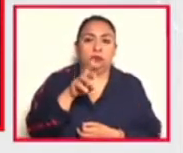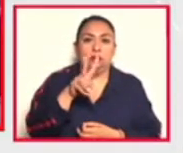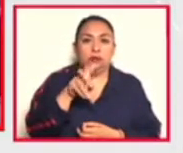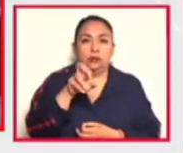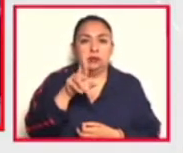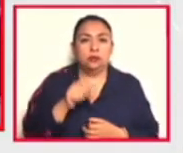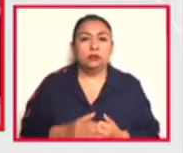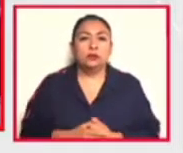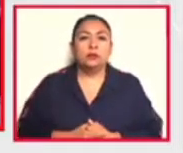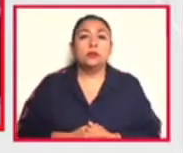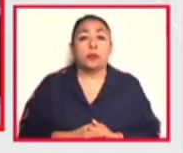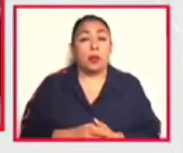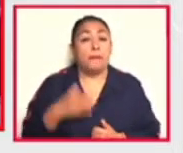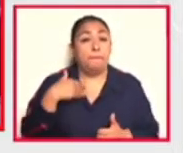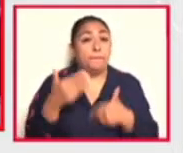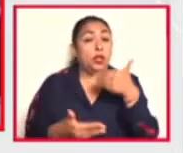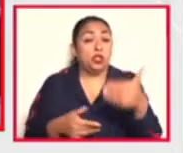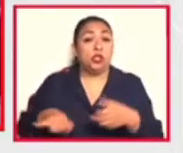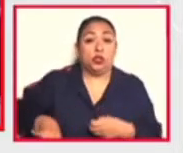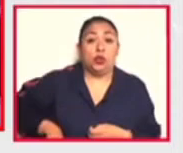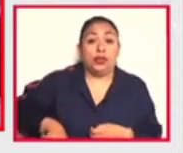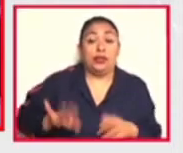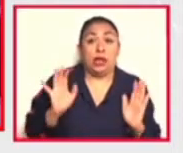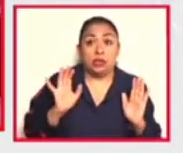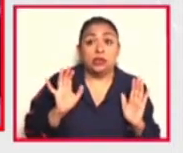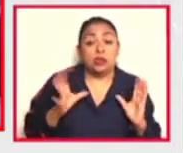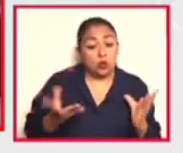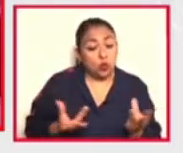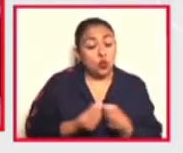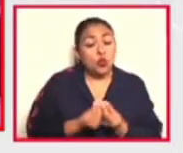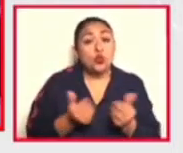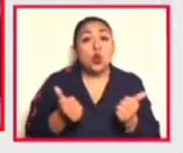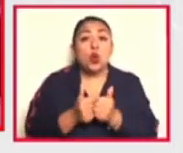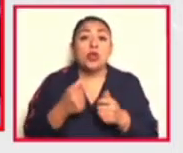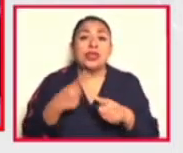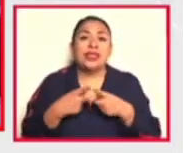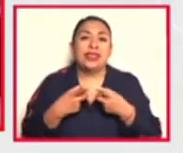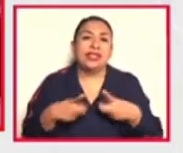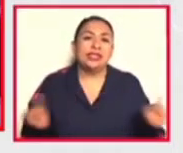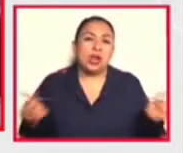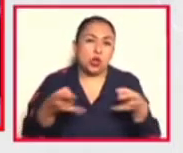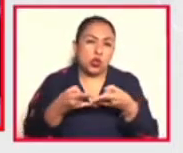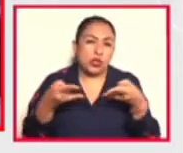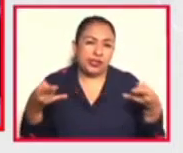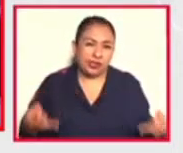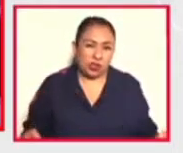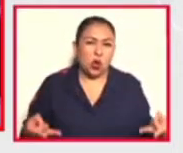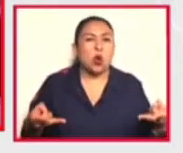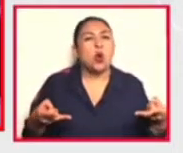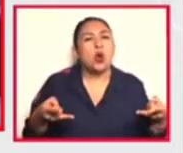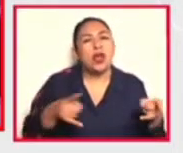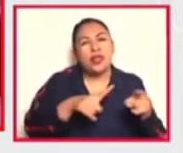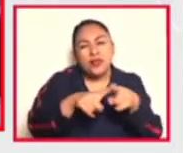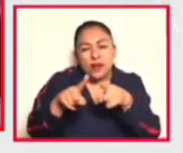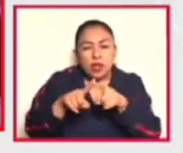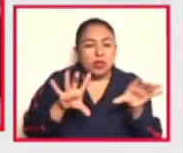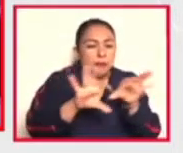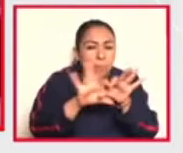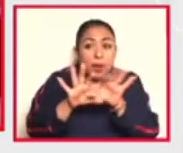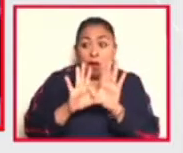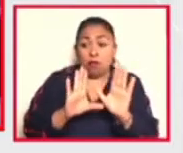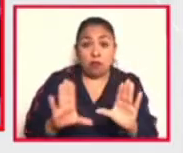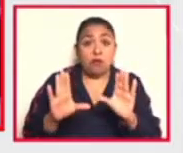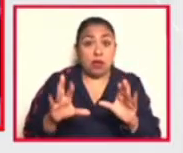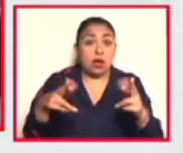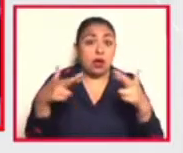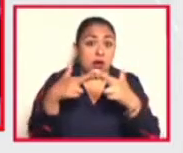Un proceso muy interesante que va de la mano también con el desarrollo de la historia, los sincretismos, la catequización inclusive de